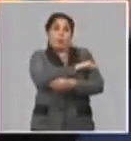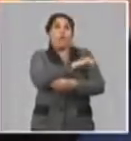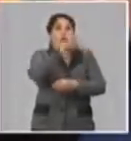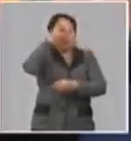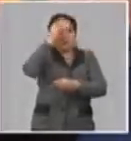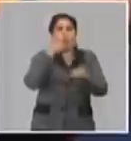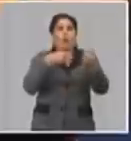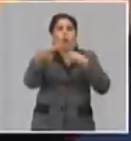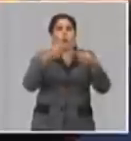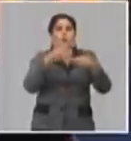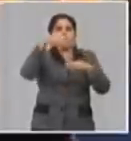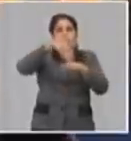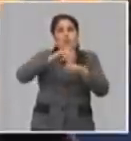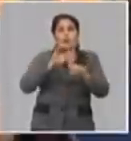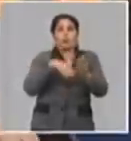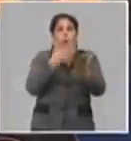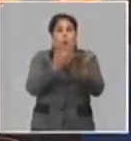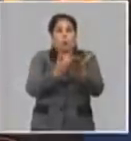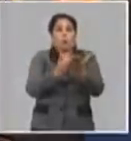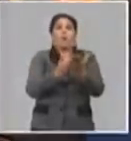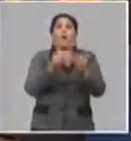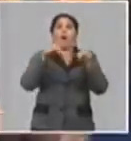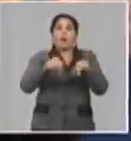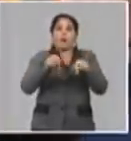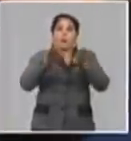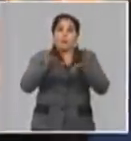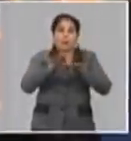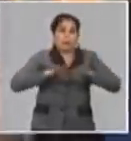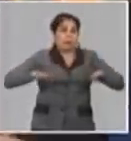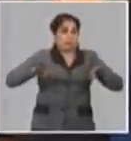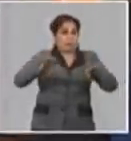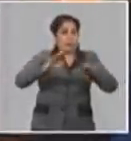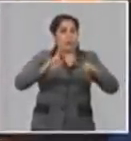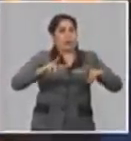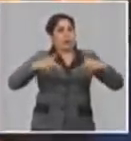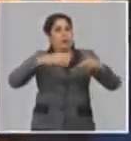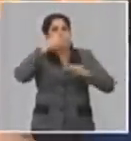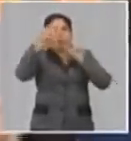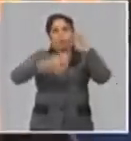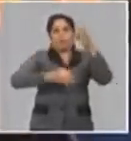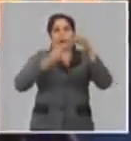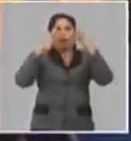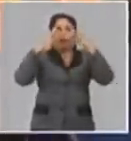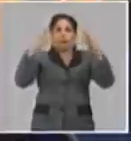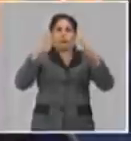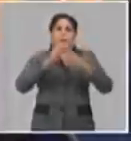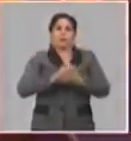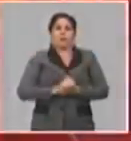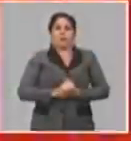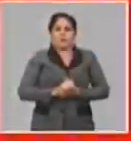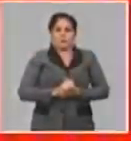el comercio interior. Yo le propongo volver a hacer un alto acá en esta mesa redonda para regresar a hablar de ese importante tema.